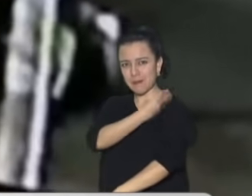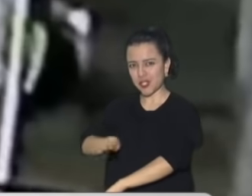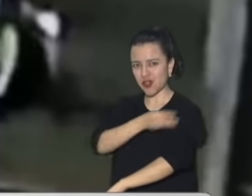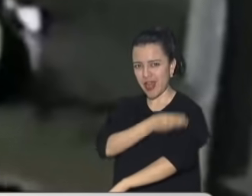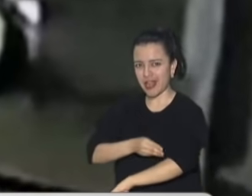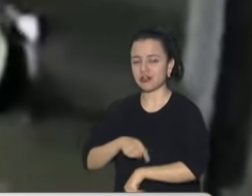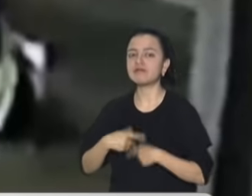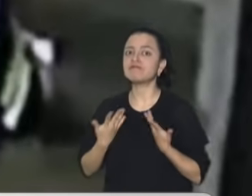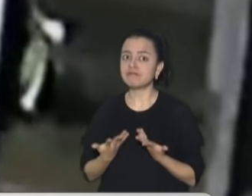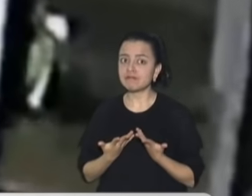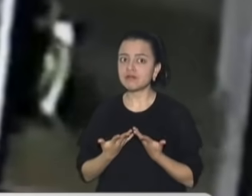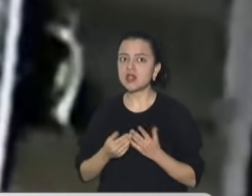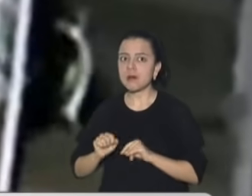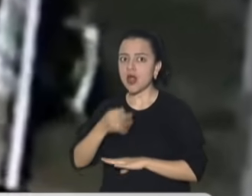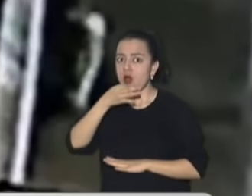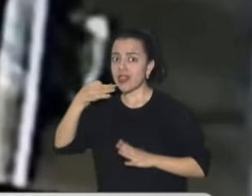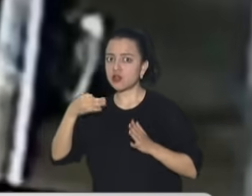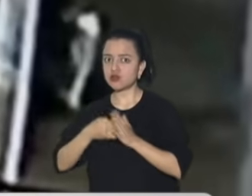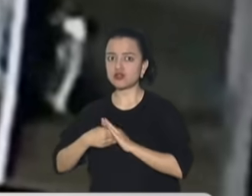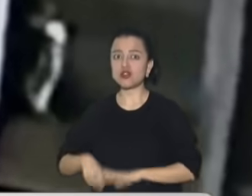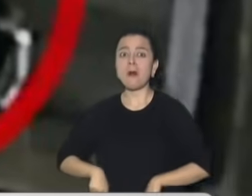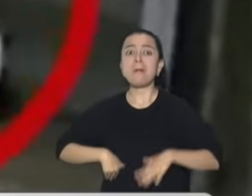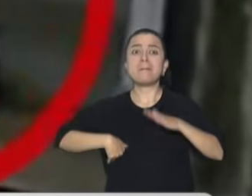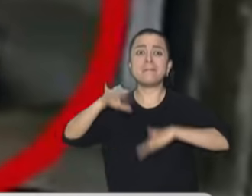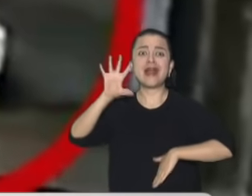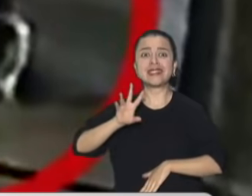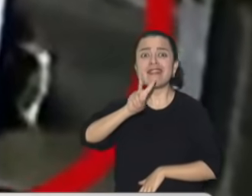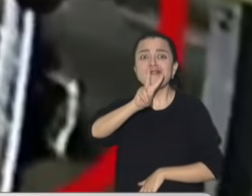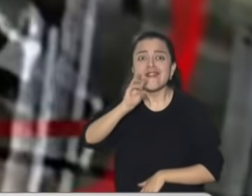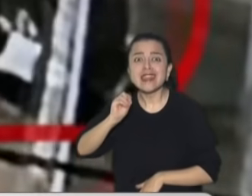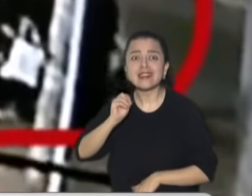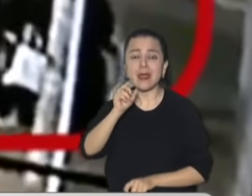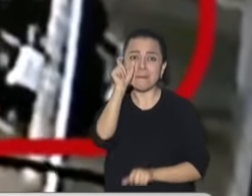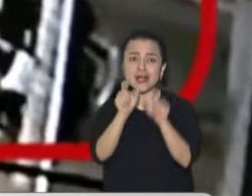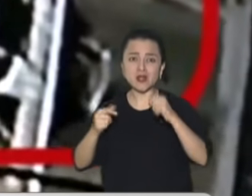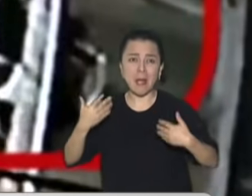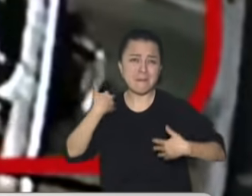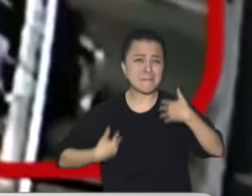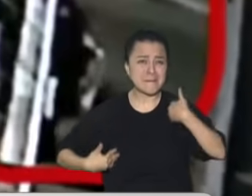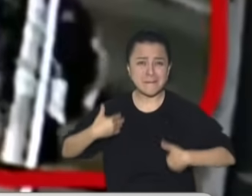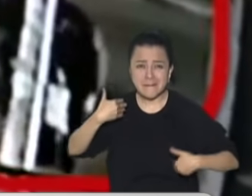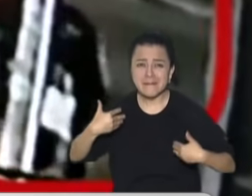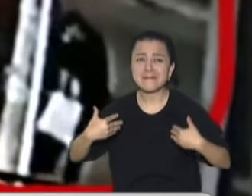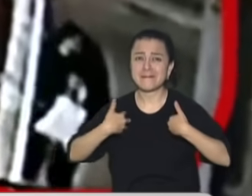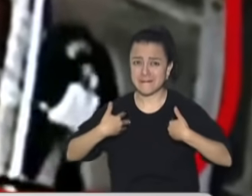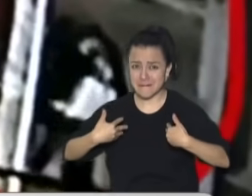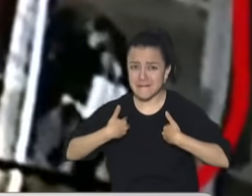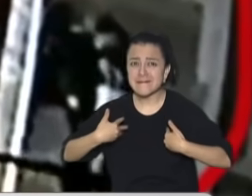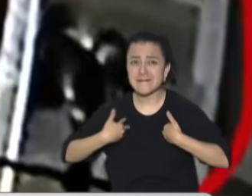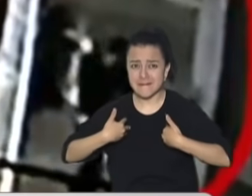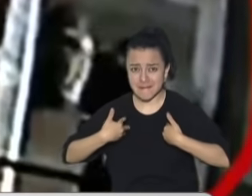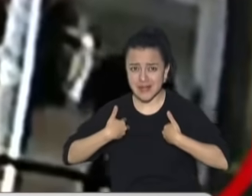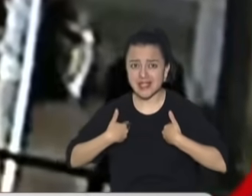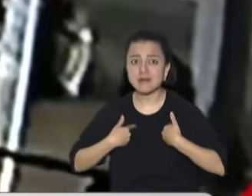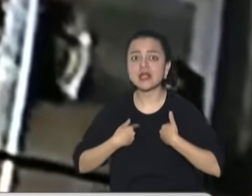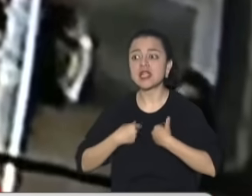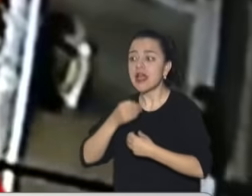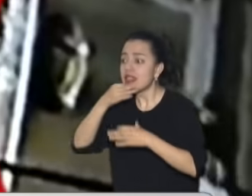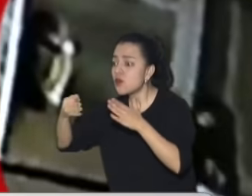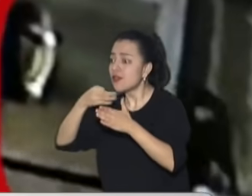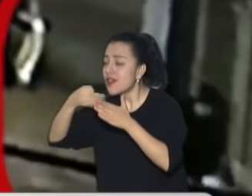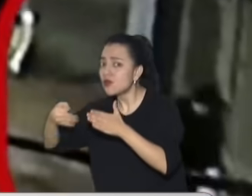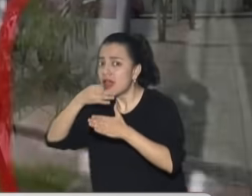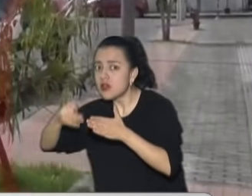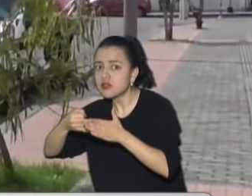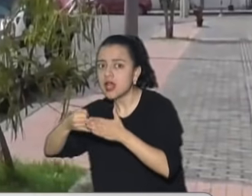Fue gracias a la oportuna denuncia puesta por más de 20 mujeres víctimas de los Pikachu que se logró dar la captura a los cuatro integrantes.